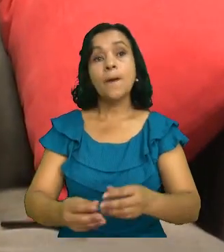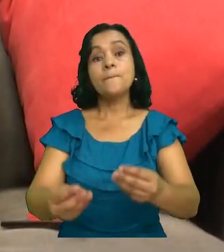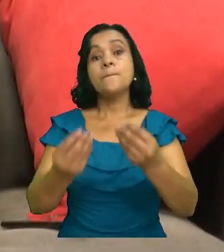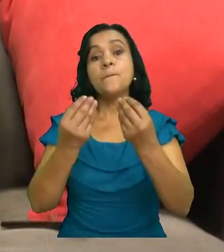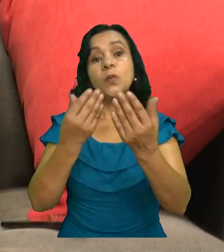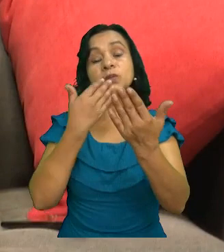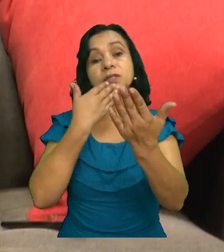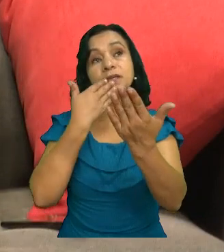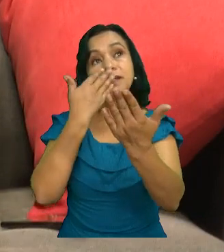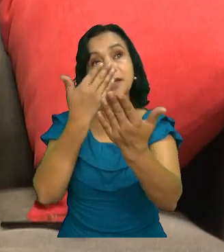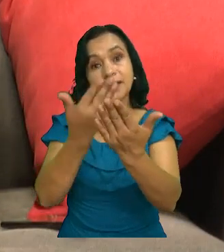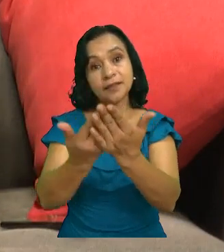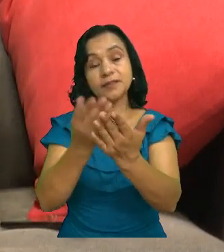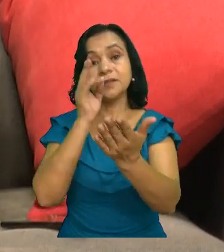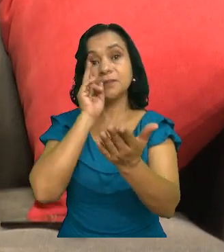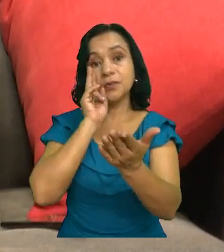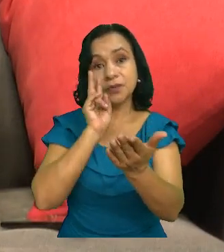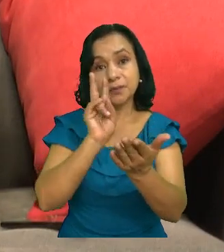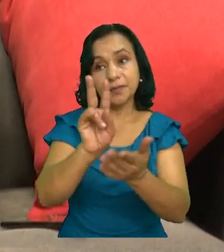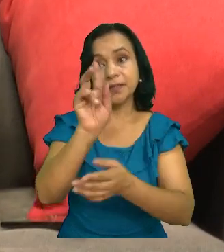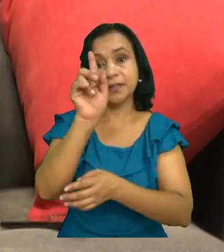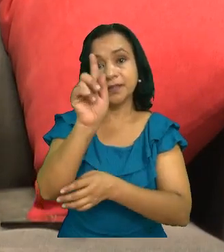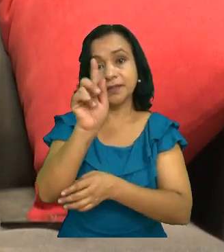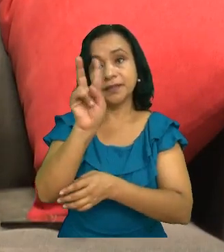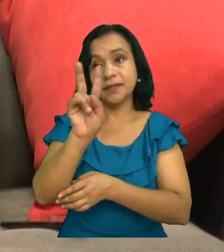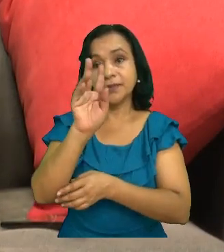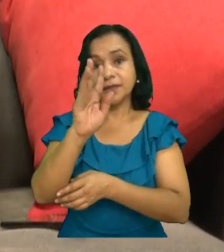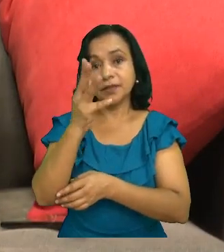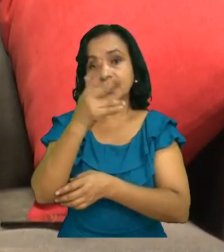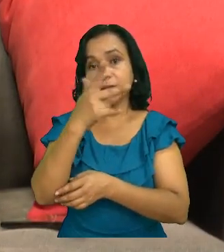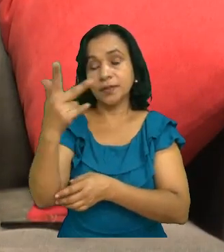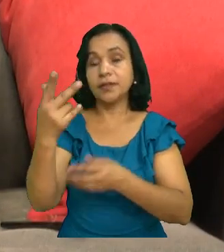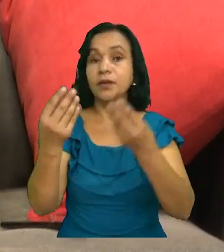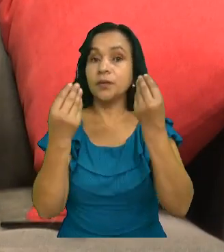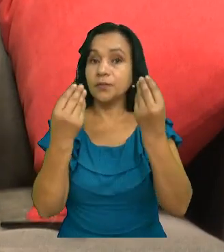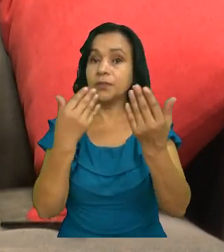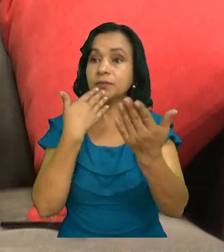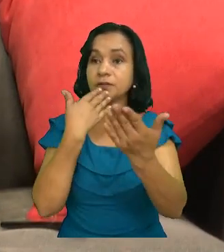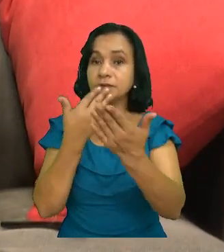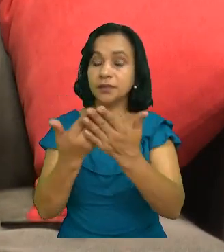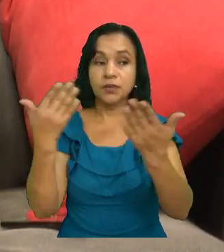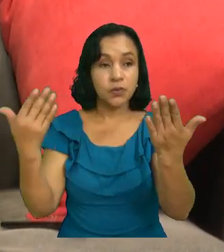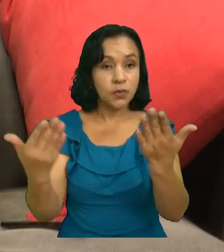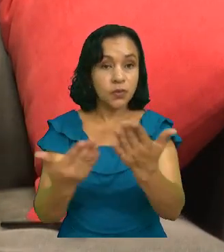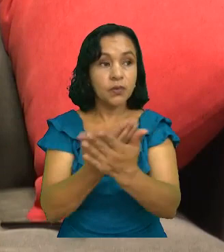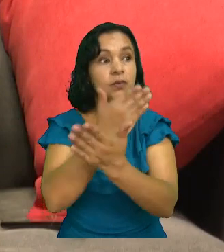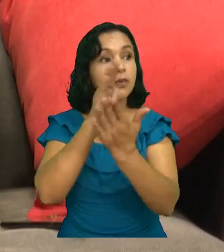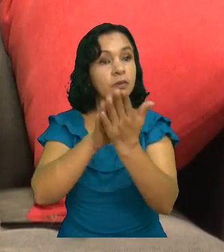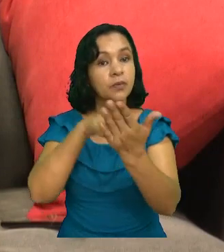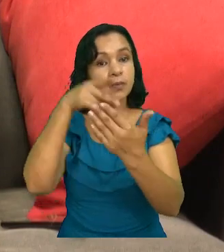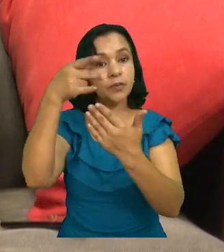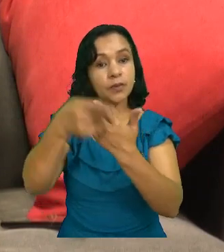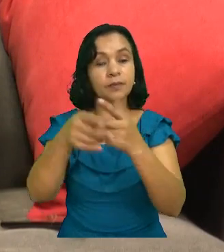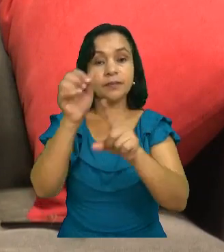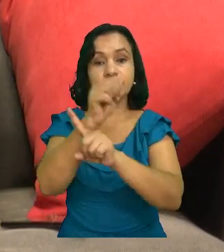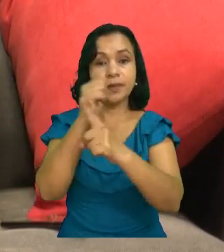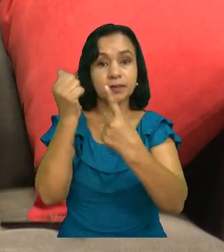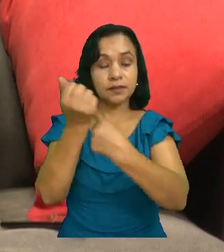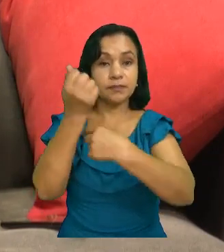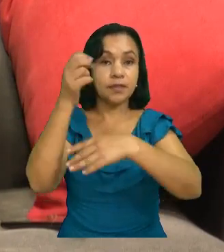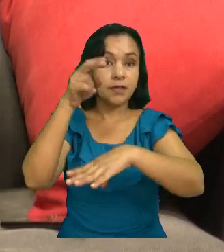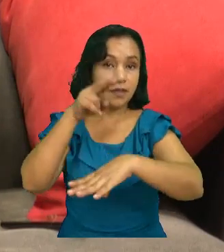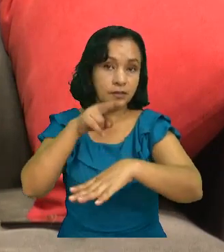Muchísimas gracias por estar en sintonía del canal parlamentario y muchísimas gracias por acompañarnos en una nueva edición de su programa Desde el Parlamento.